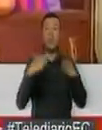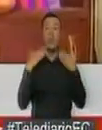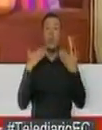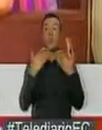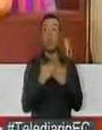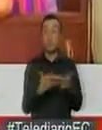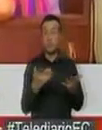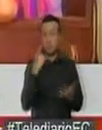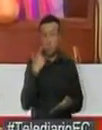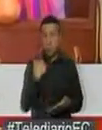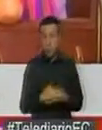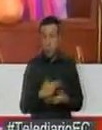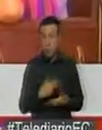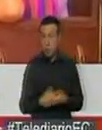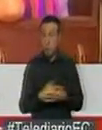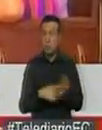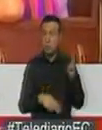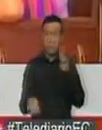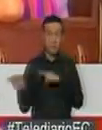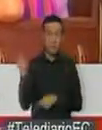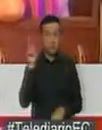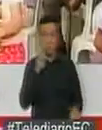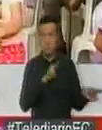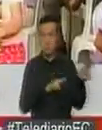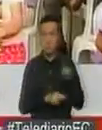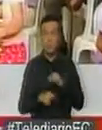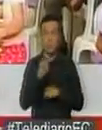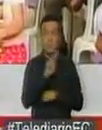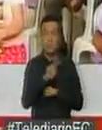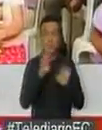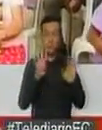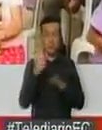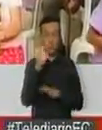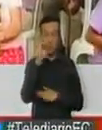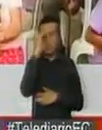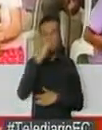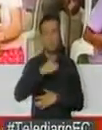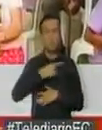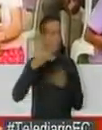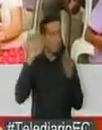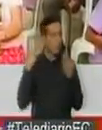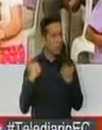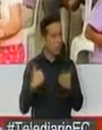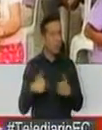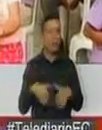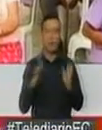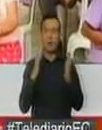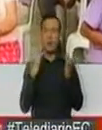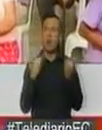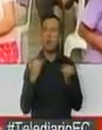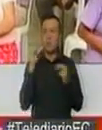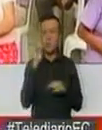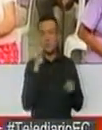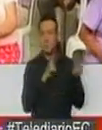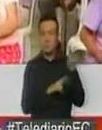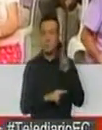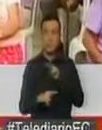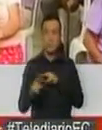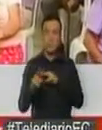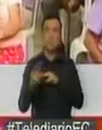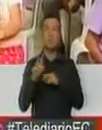para constatar los protocolos de prevención. Desde el 29 de enero tomamos las decisiones del caso y hoy estamos inspeccionando que eso ocurra